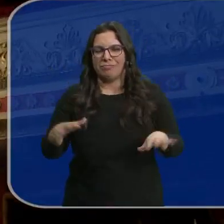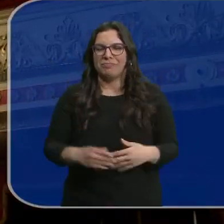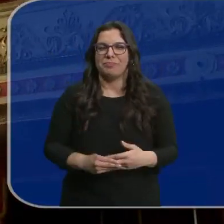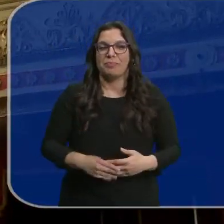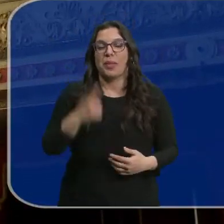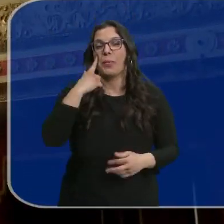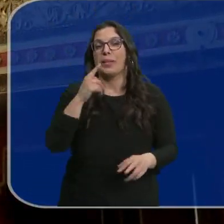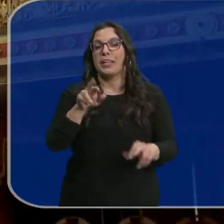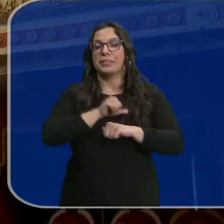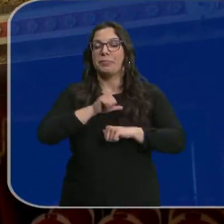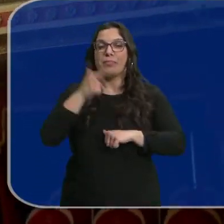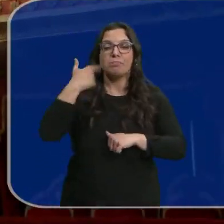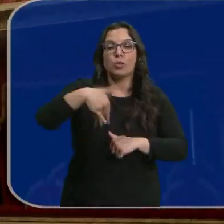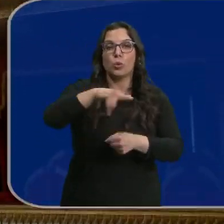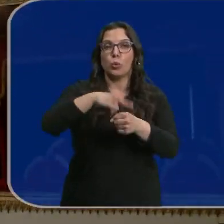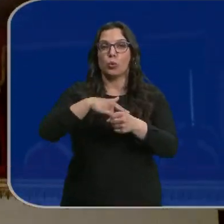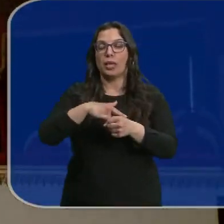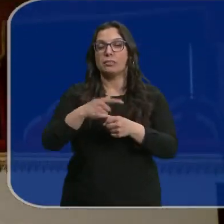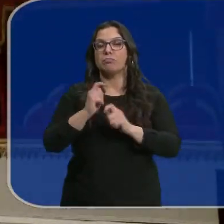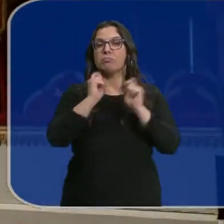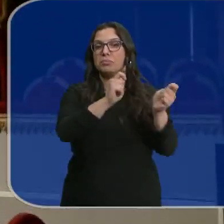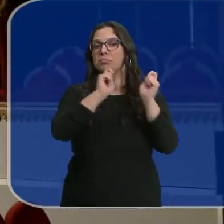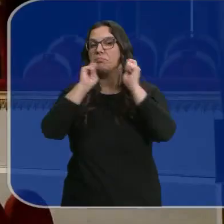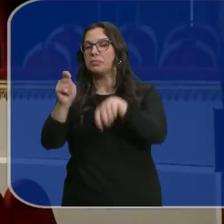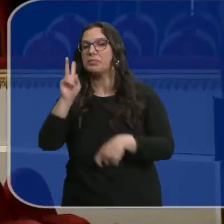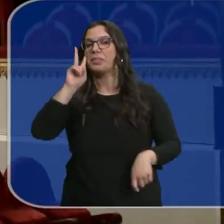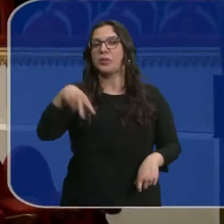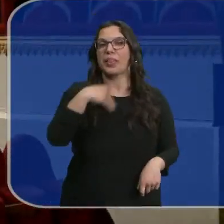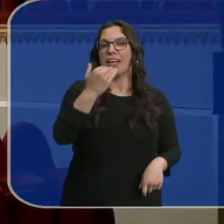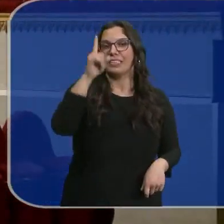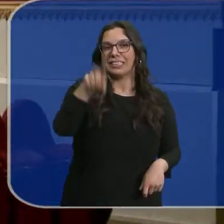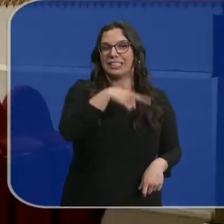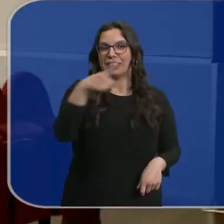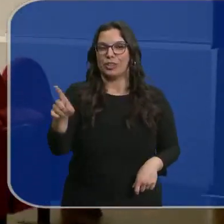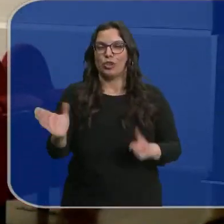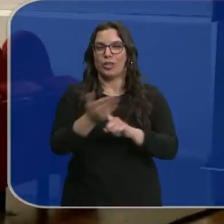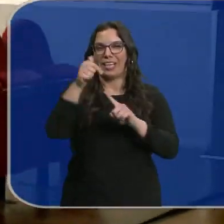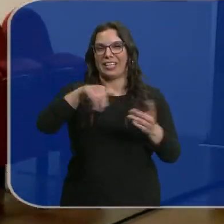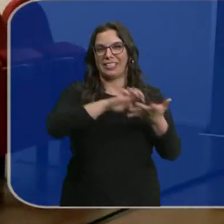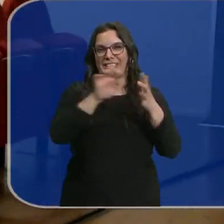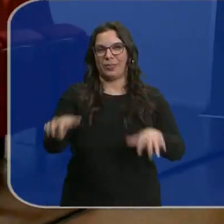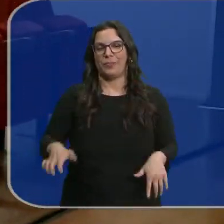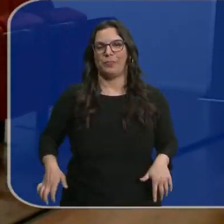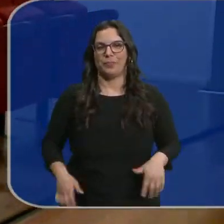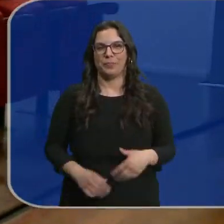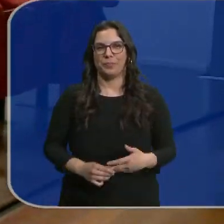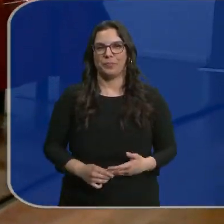Habrá que esperar al lunes para ver si uno de esos reconocimientos se viene hasta Castilla y León.